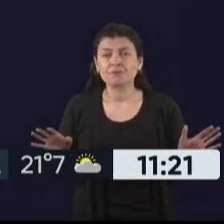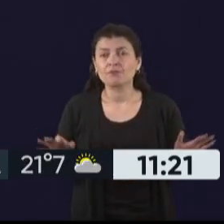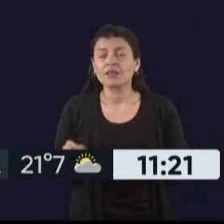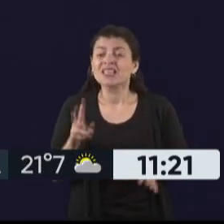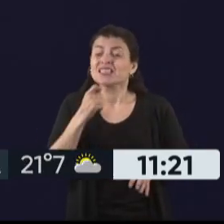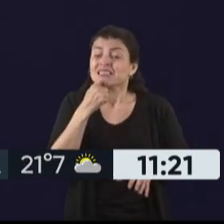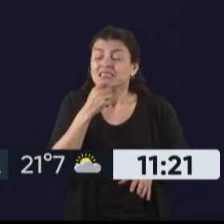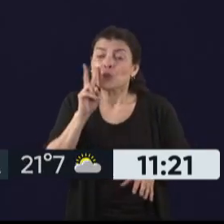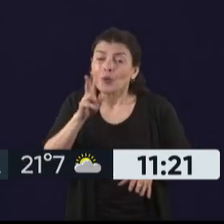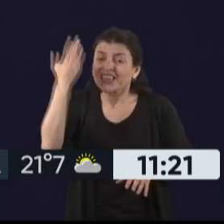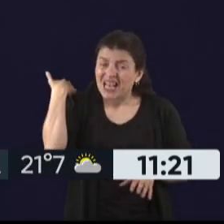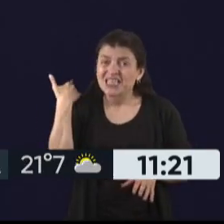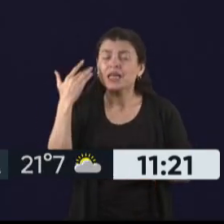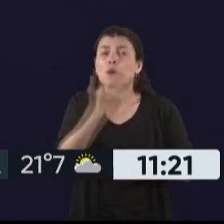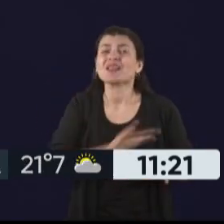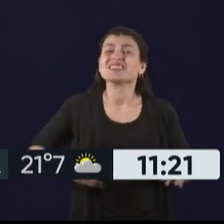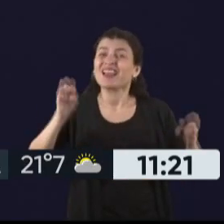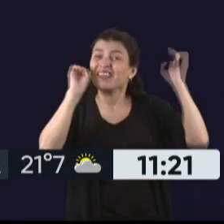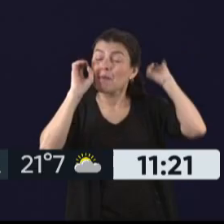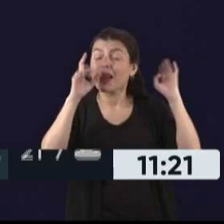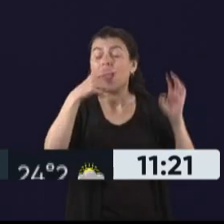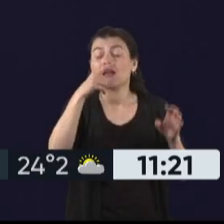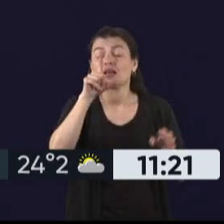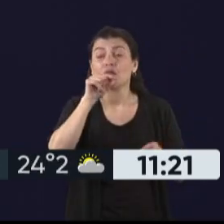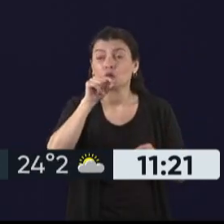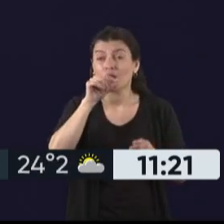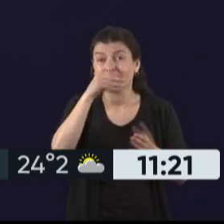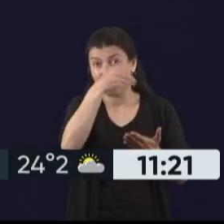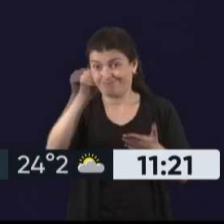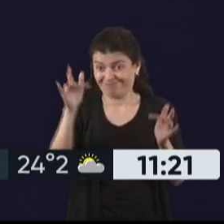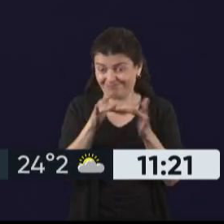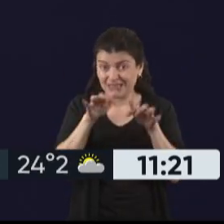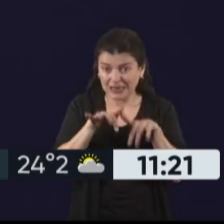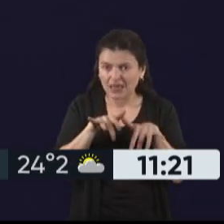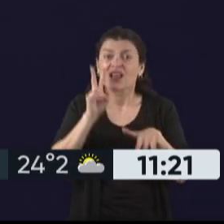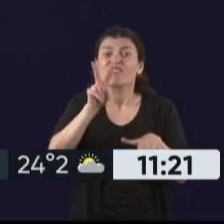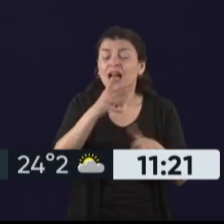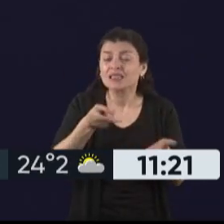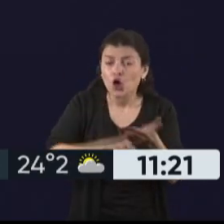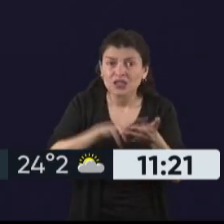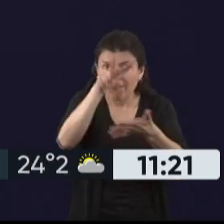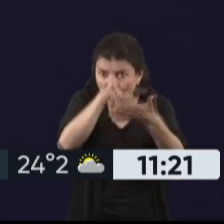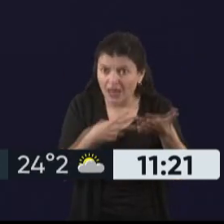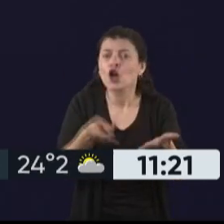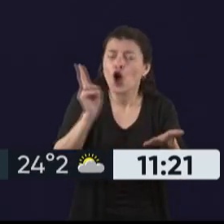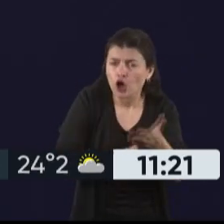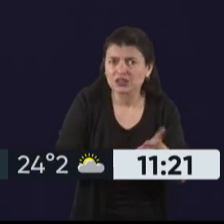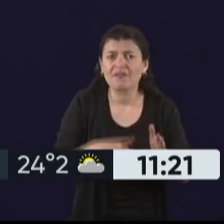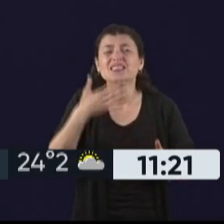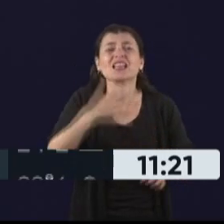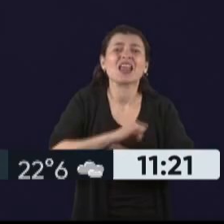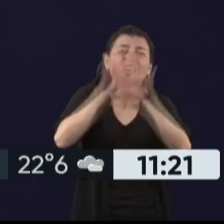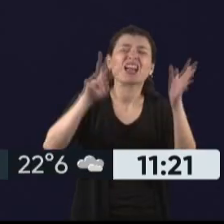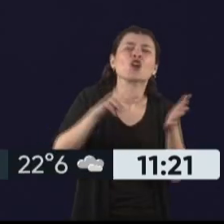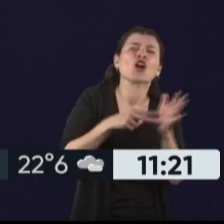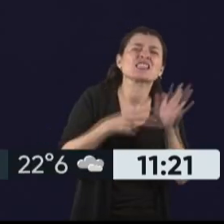X. Estoy aprendiendo a no decir más el tweet. Pero igual está bien dicho, ¿no? Se sigue diciendo tweet. Te podés remitir al